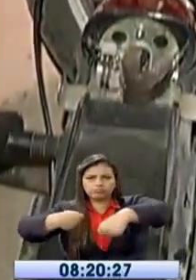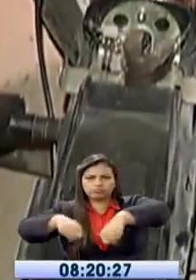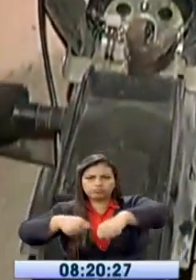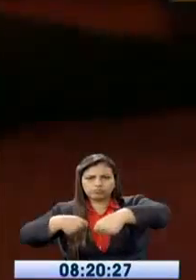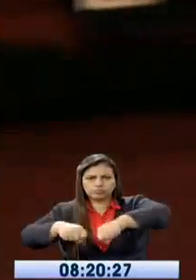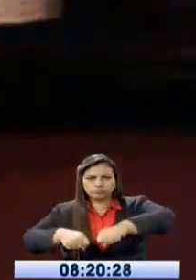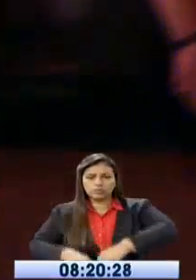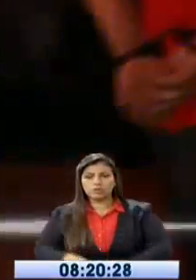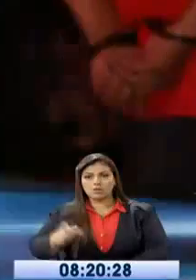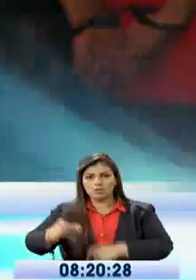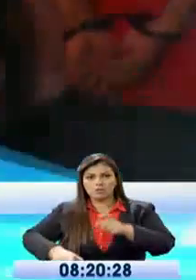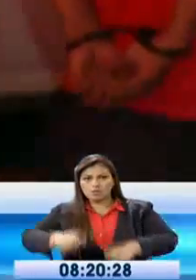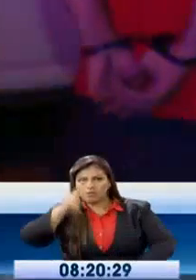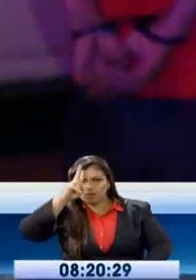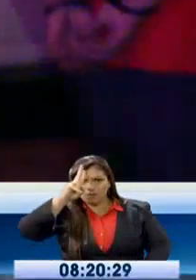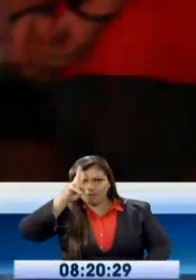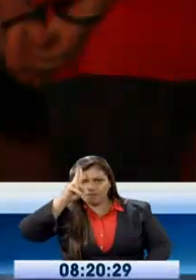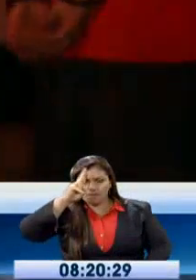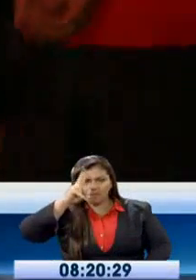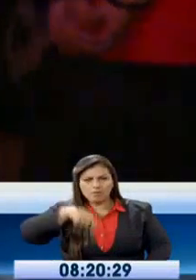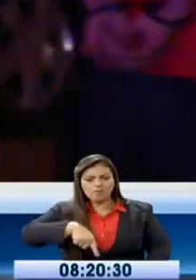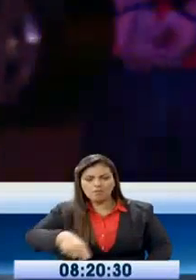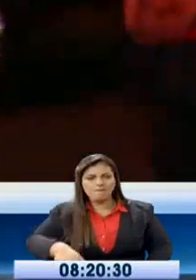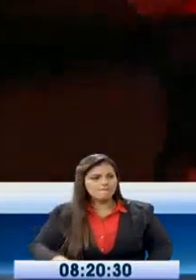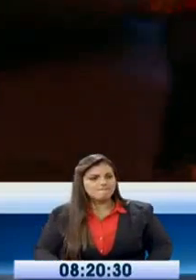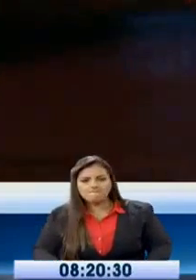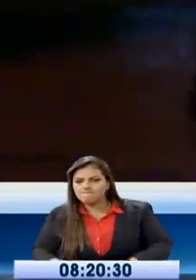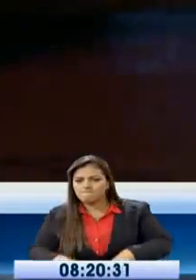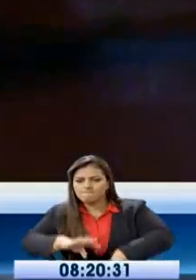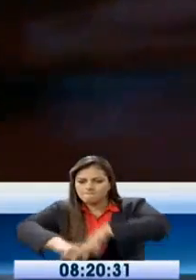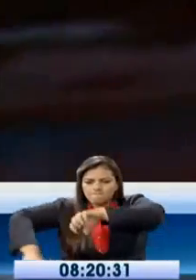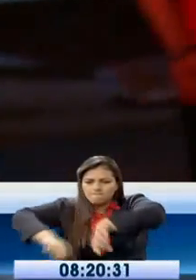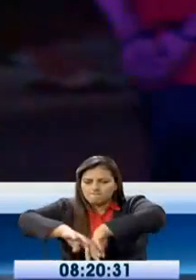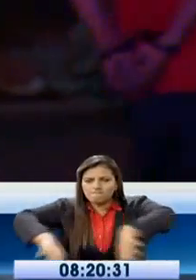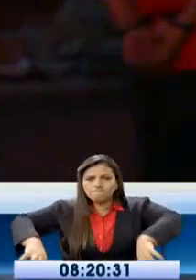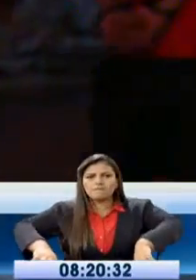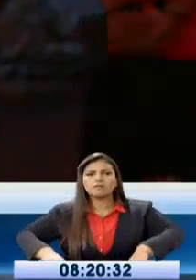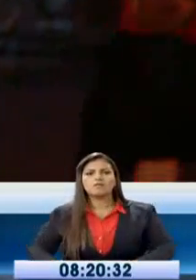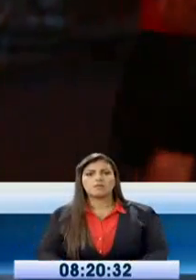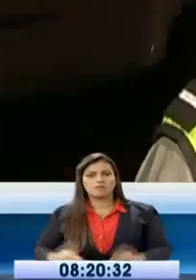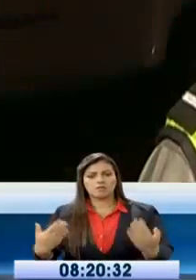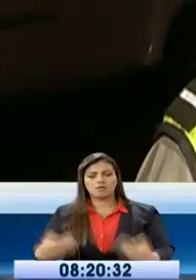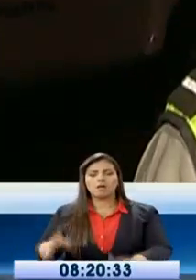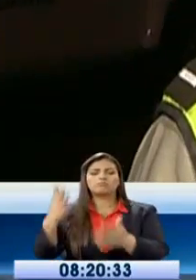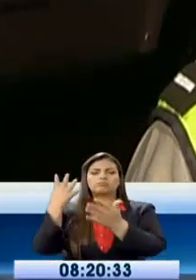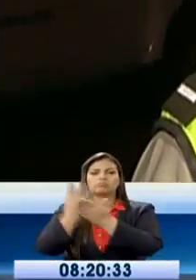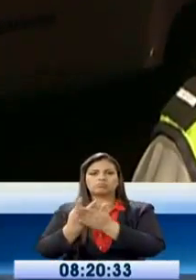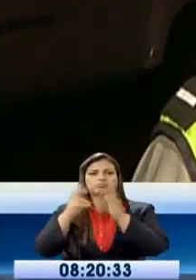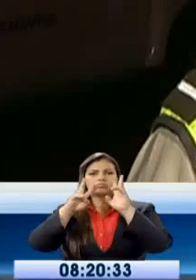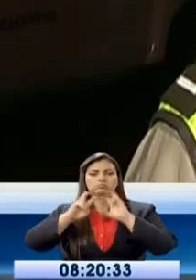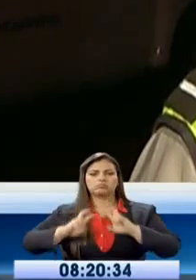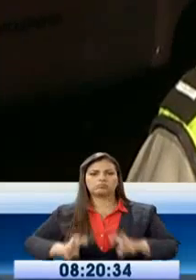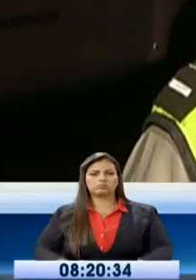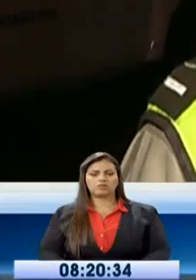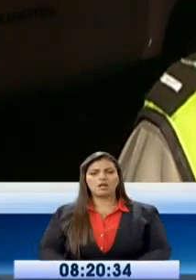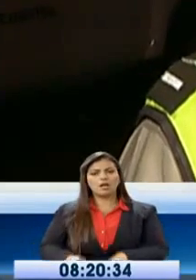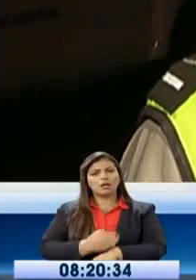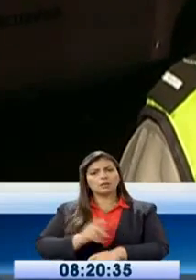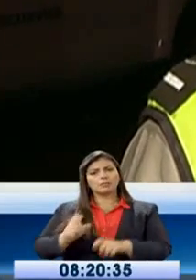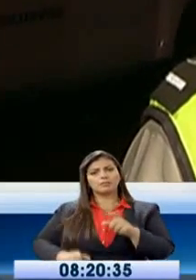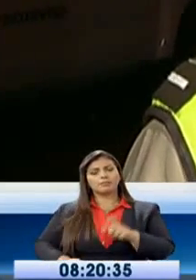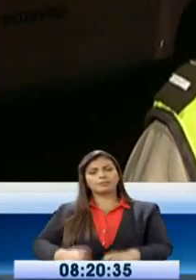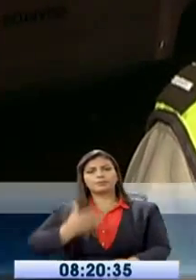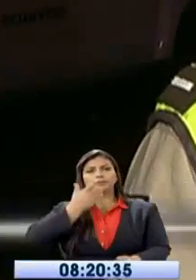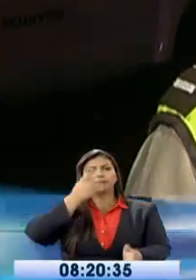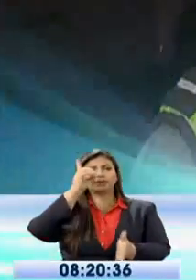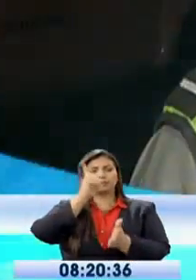accesorios más. Los dos sujetos que se encontraban en el lugar fueron detenidos para investigación. Mediante la denuncia de los moradores,